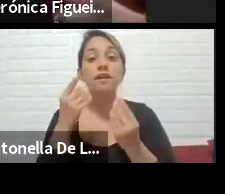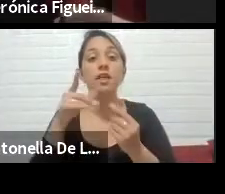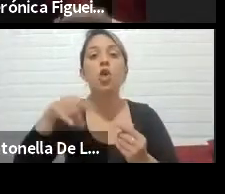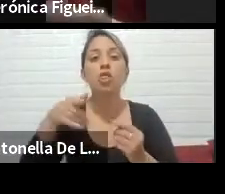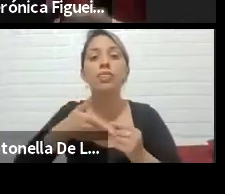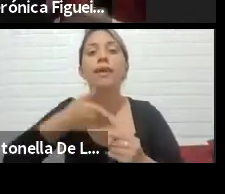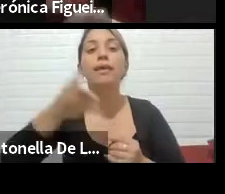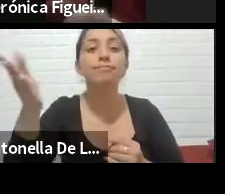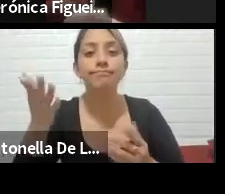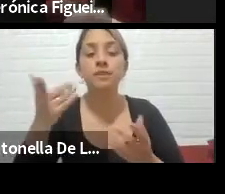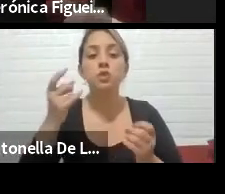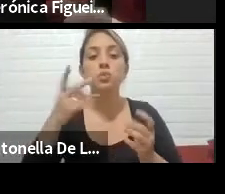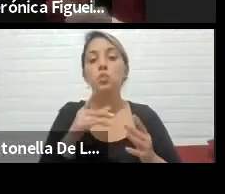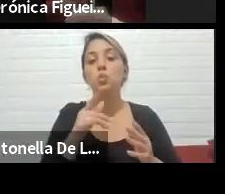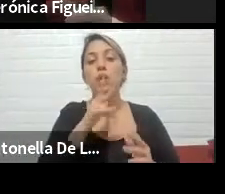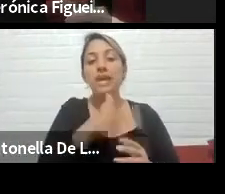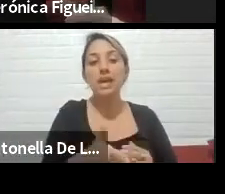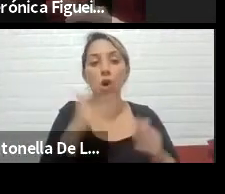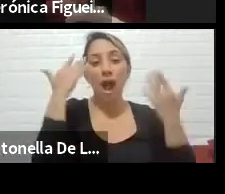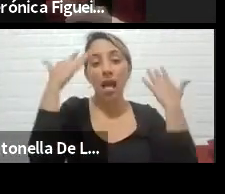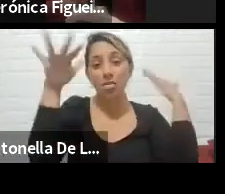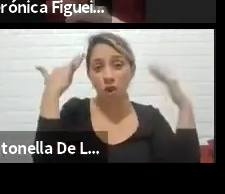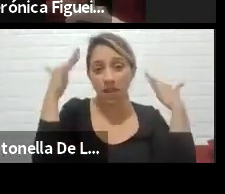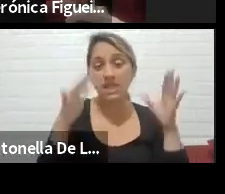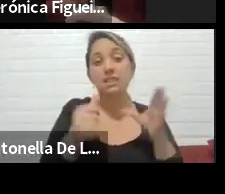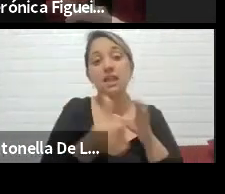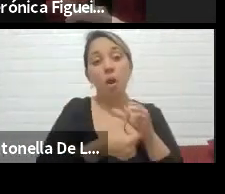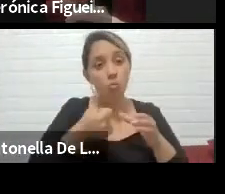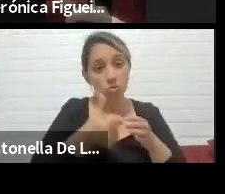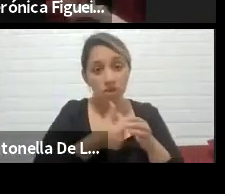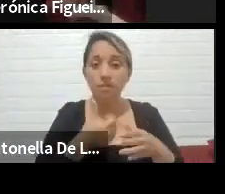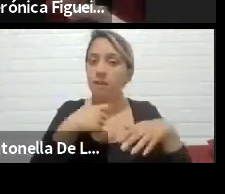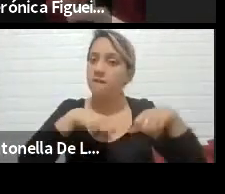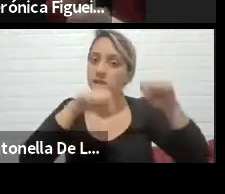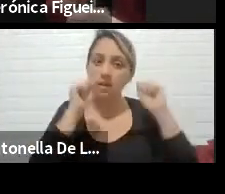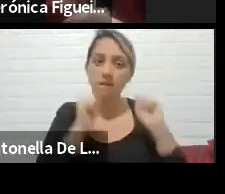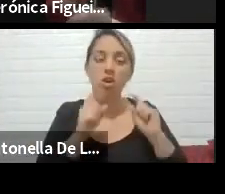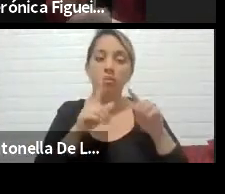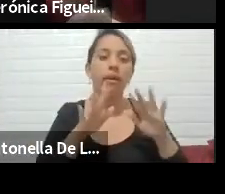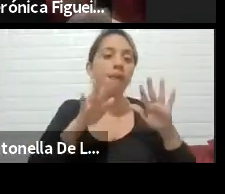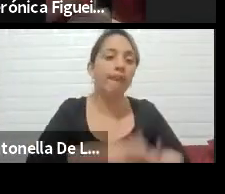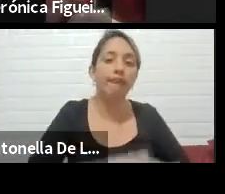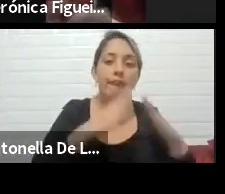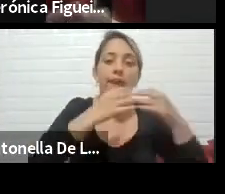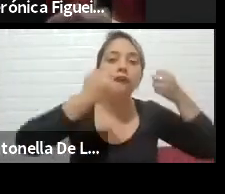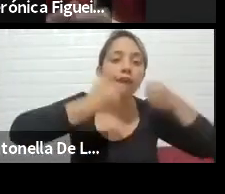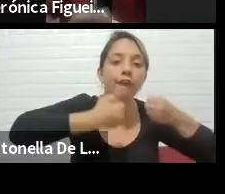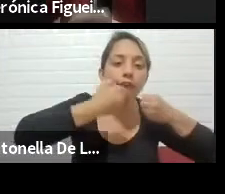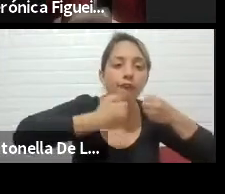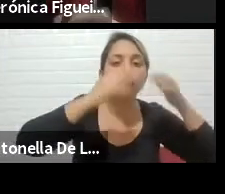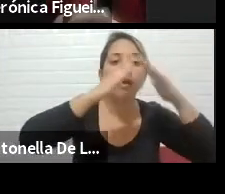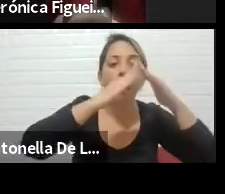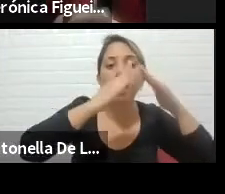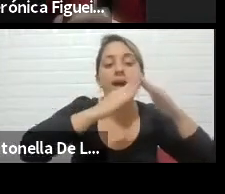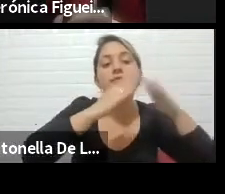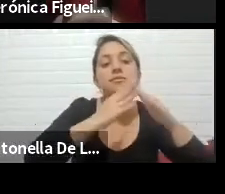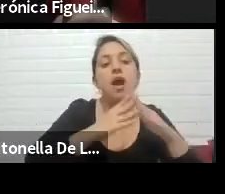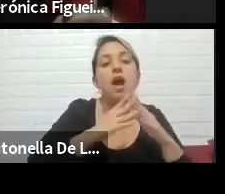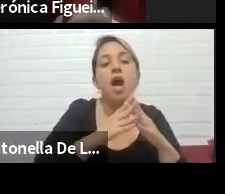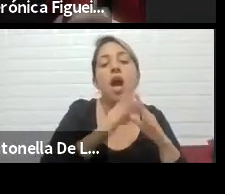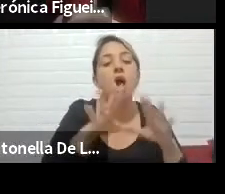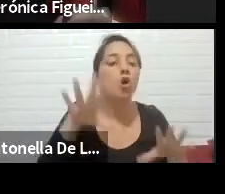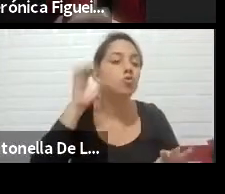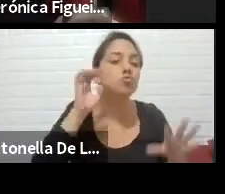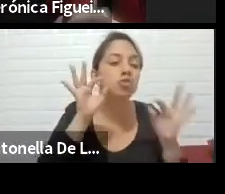chiquilín adolescente y con un autismo severo se mantiene en su casa, digamos, escucha música todo el día, pero tiene un autismo